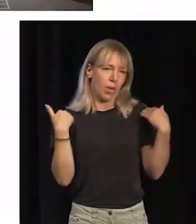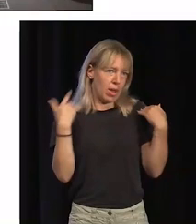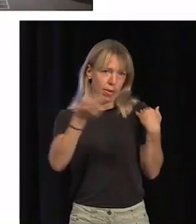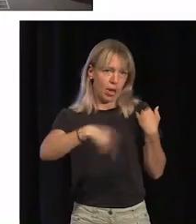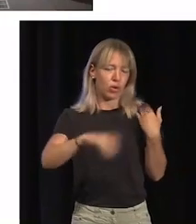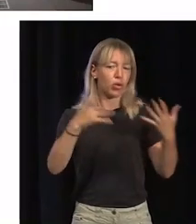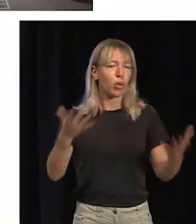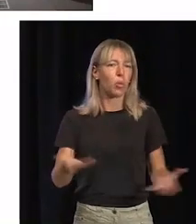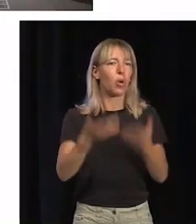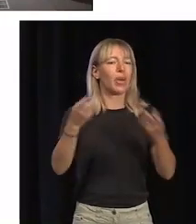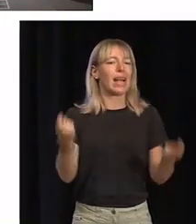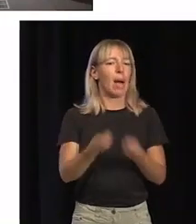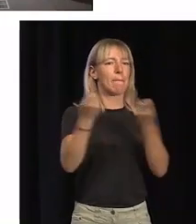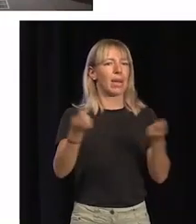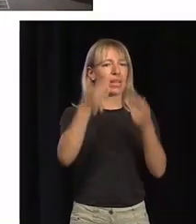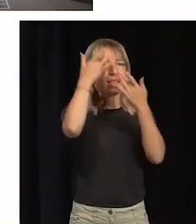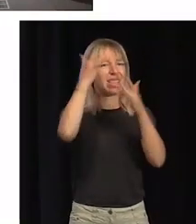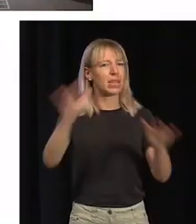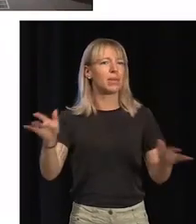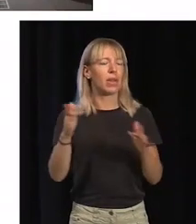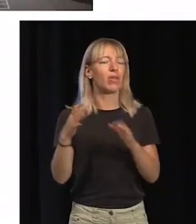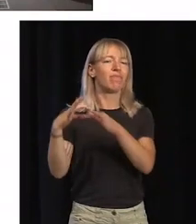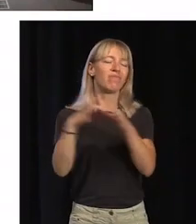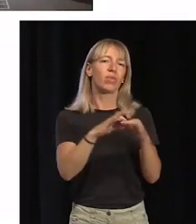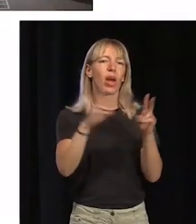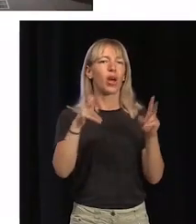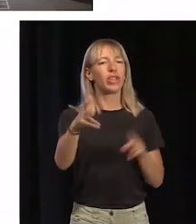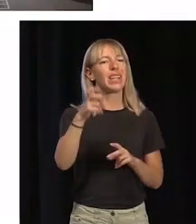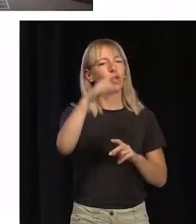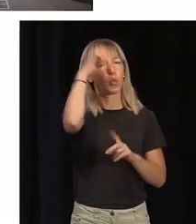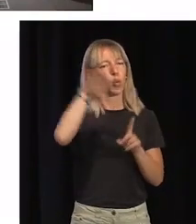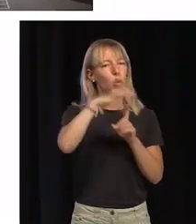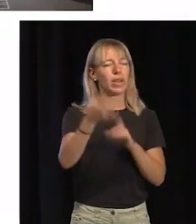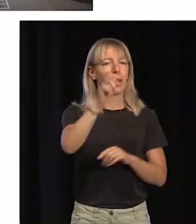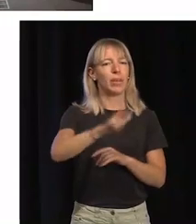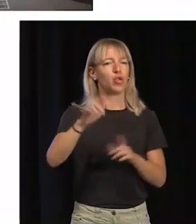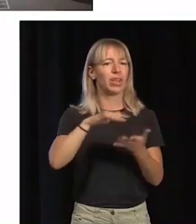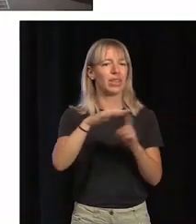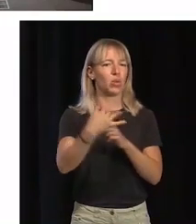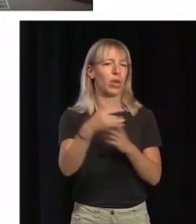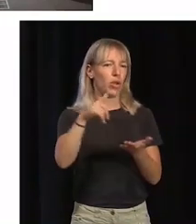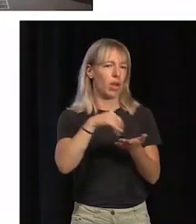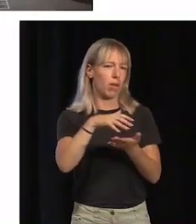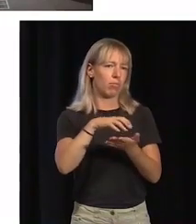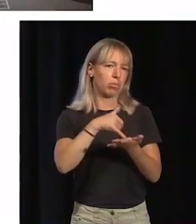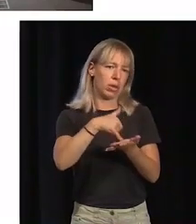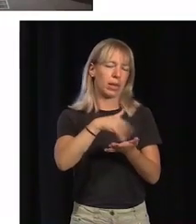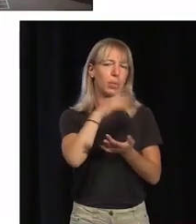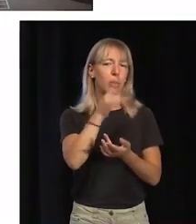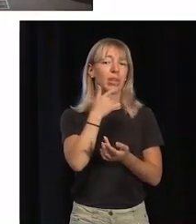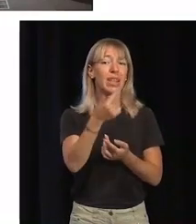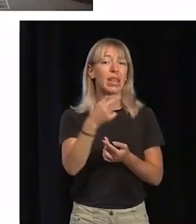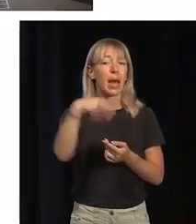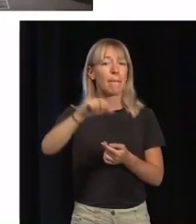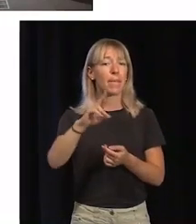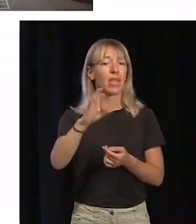y es promover una campaña de sensibilización sobre los derechos culturales de las personas en situación de vulnerabilidad. Porque, como decía